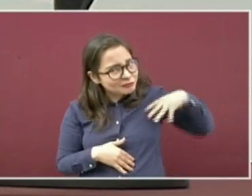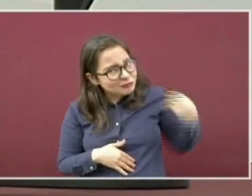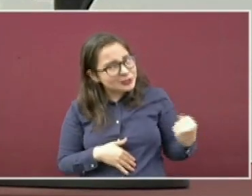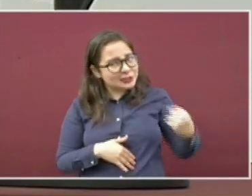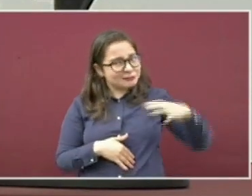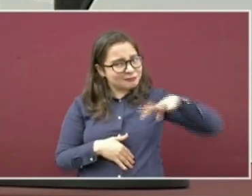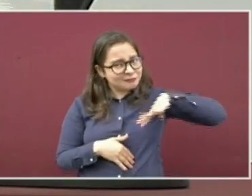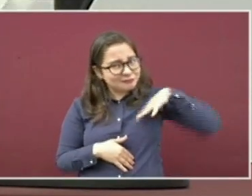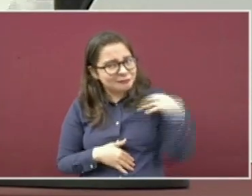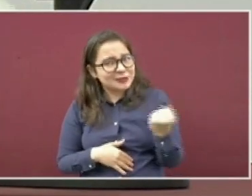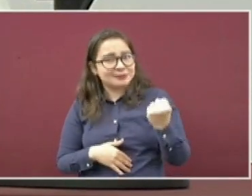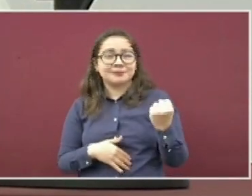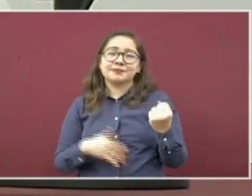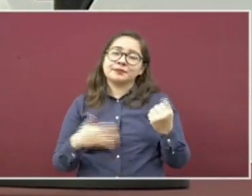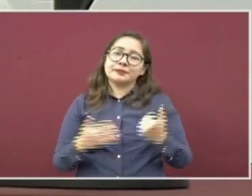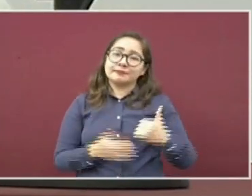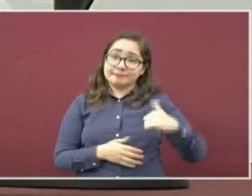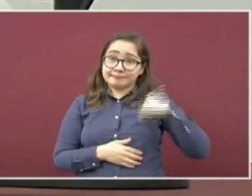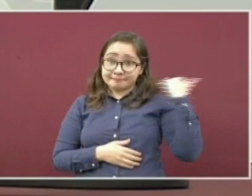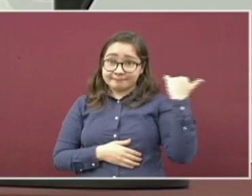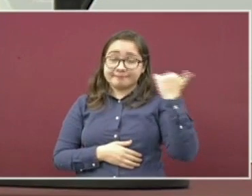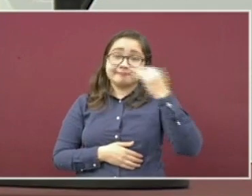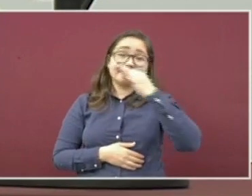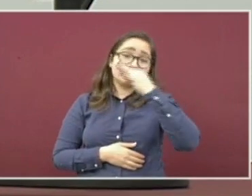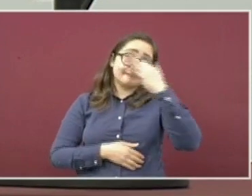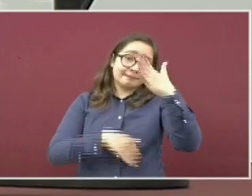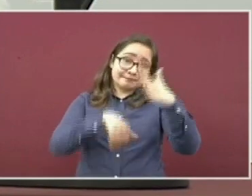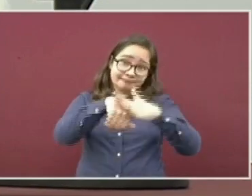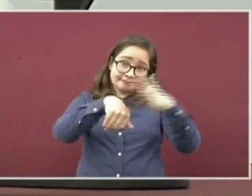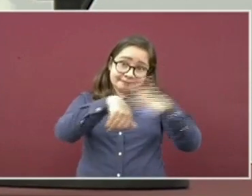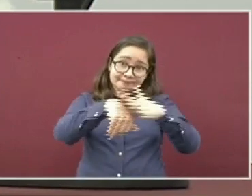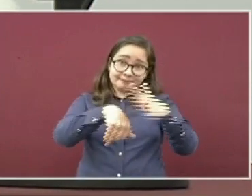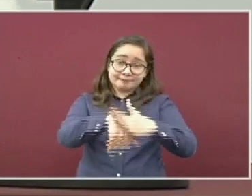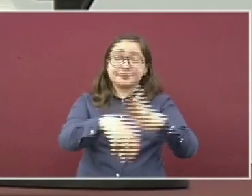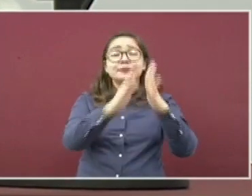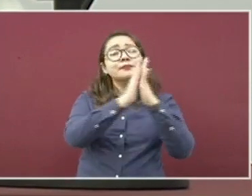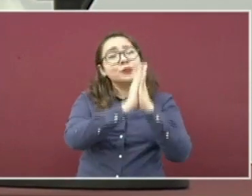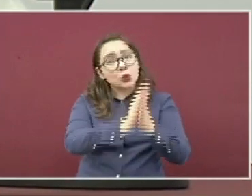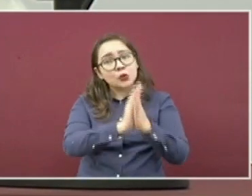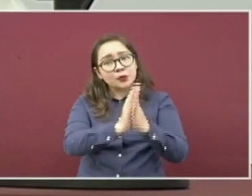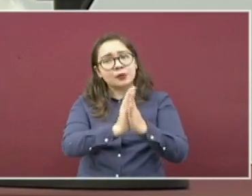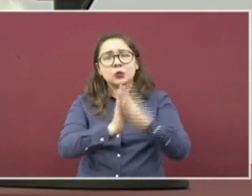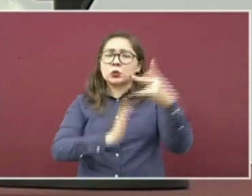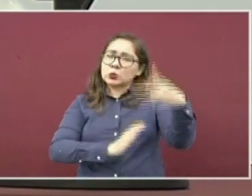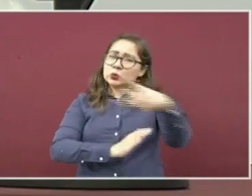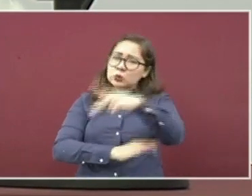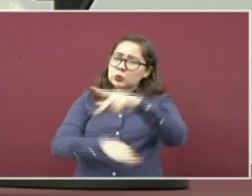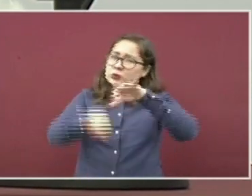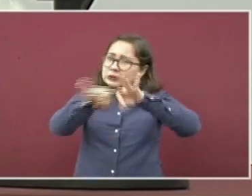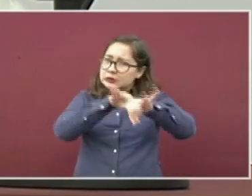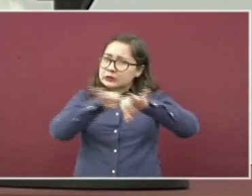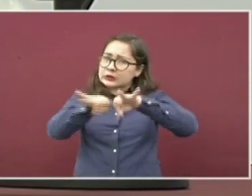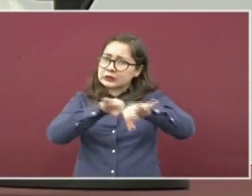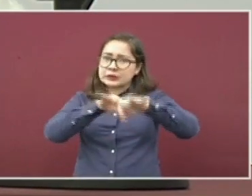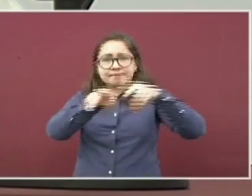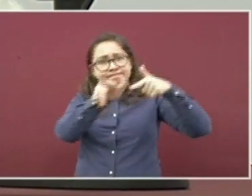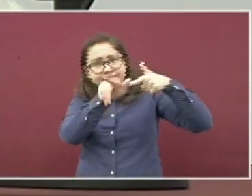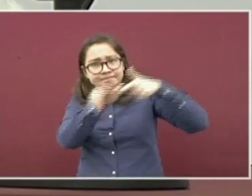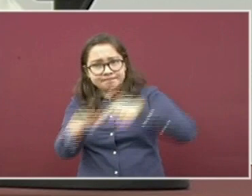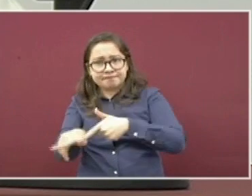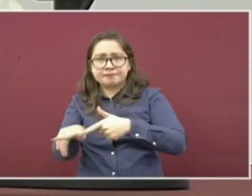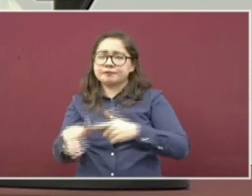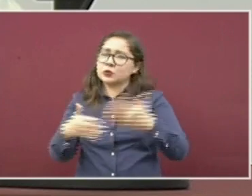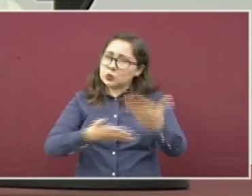trabajo y aprovechamos para exhortarlos a continuar brindando una atención de